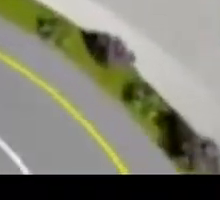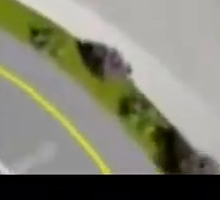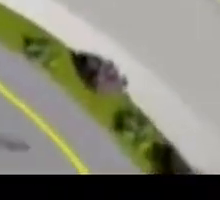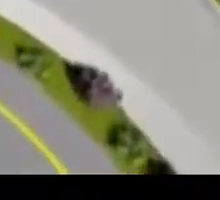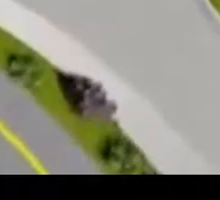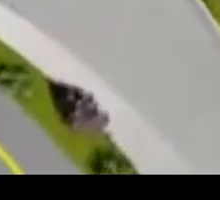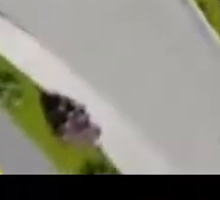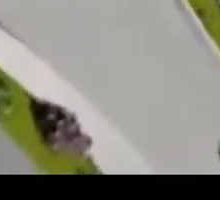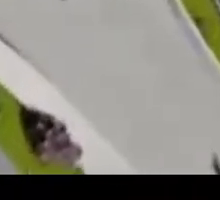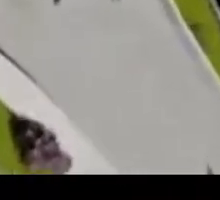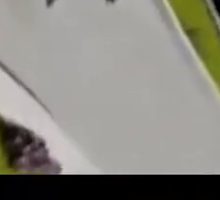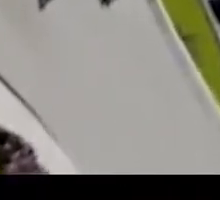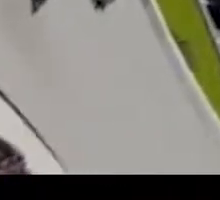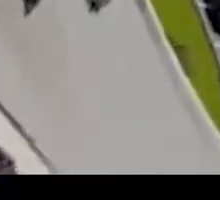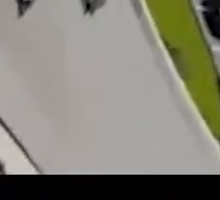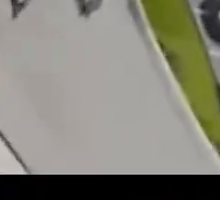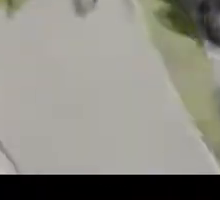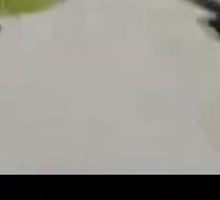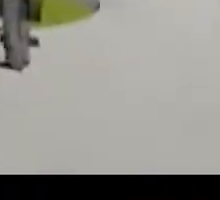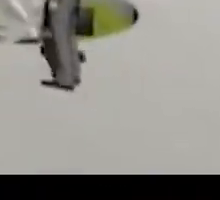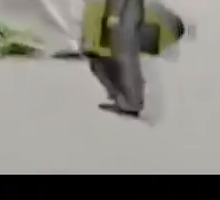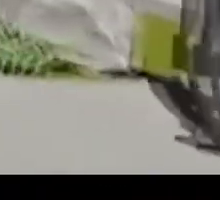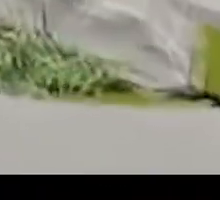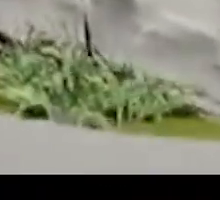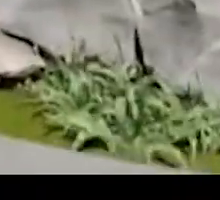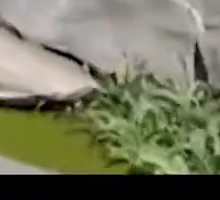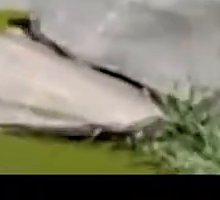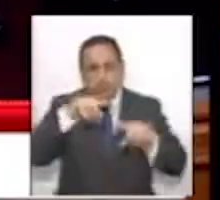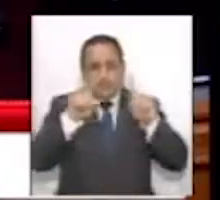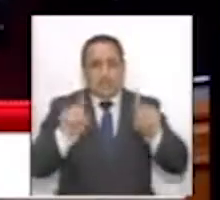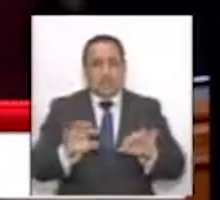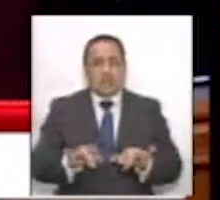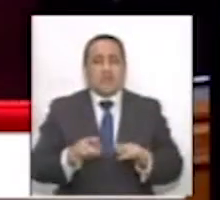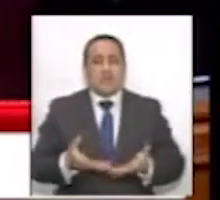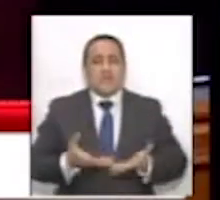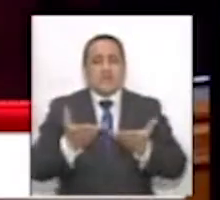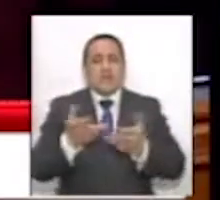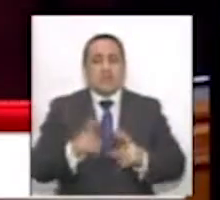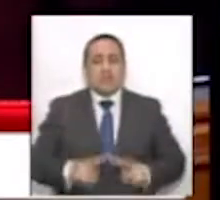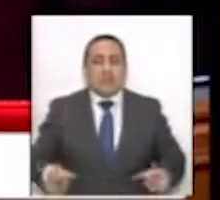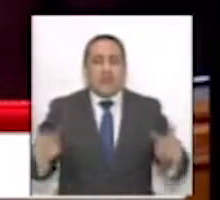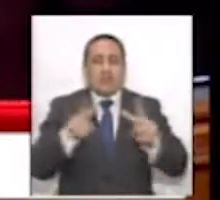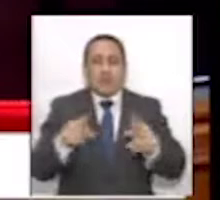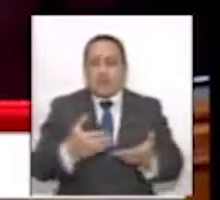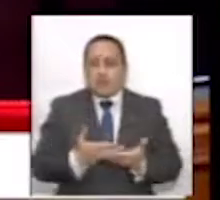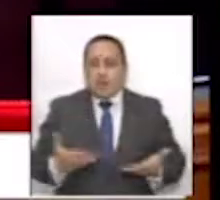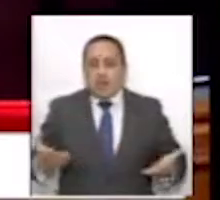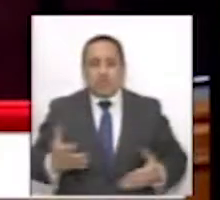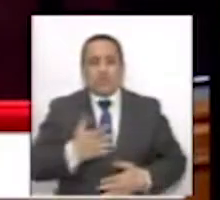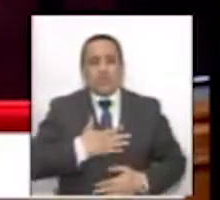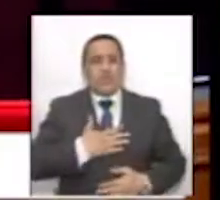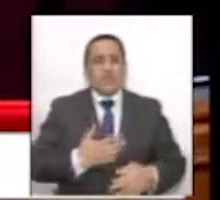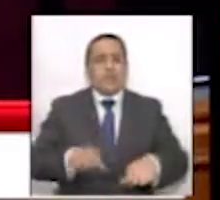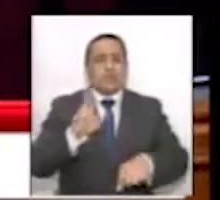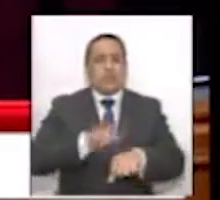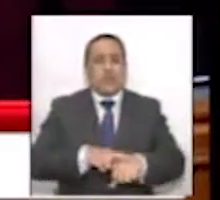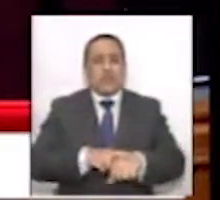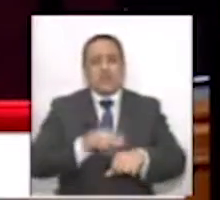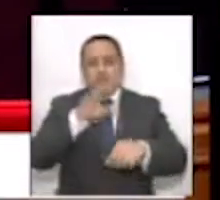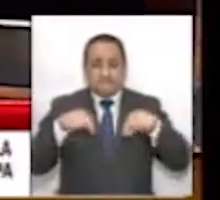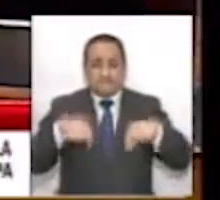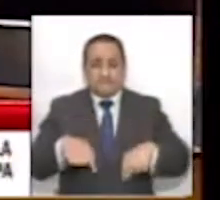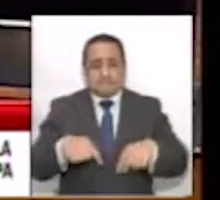investigación, innovación, desarrollo tecnológico y dar valor agregado a los recursos naturales de la región sur del